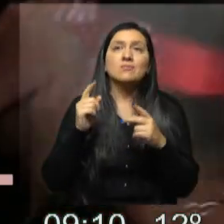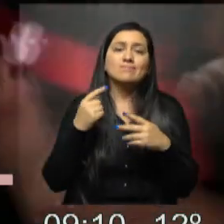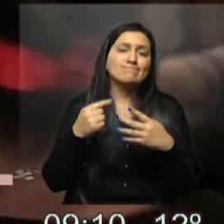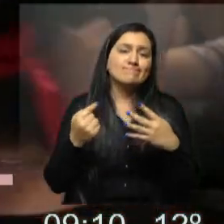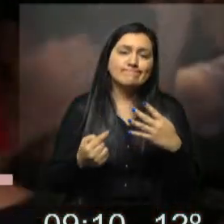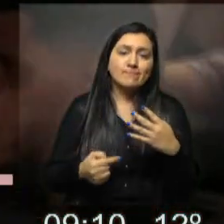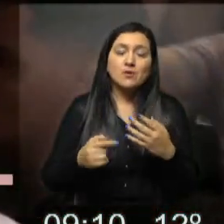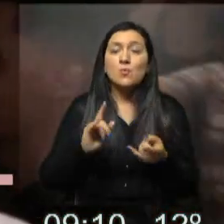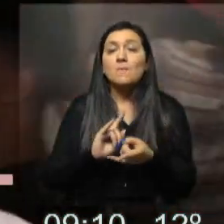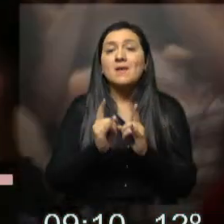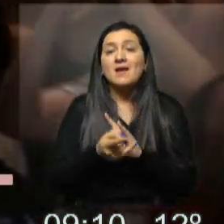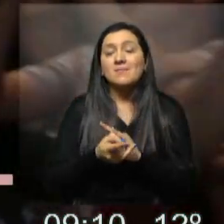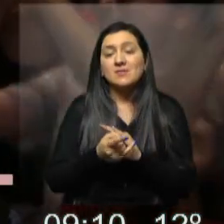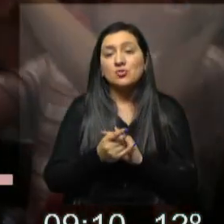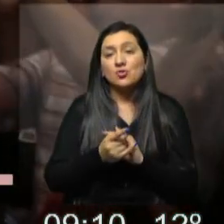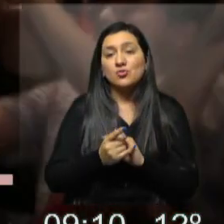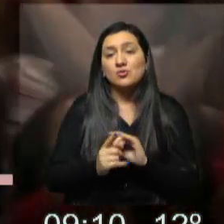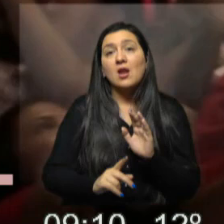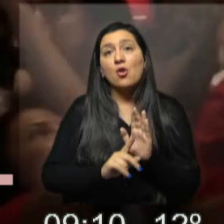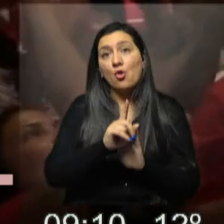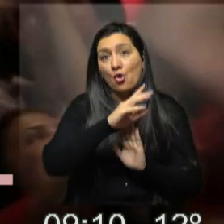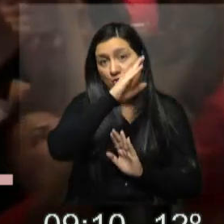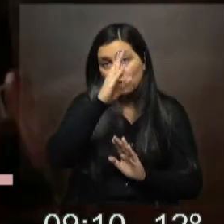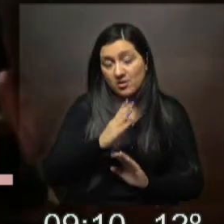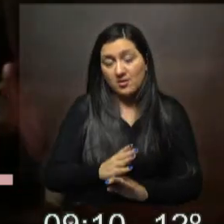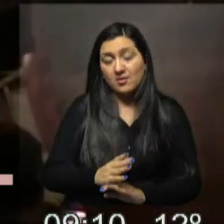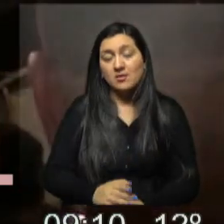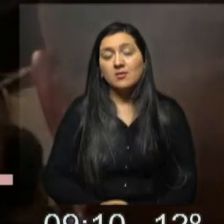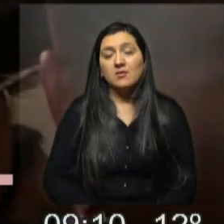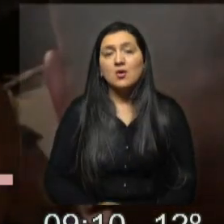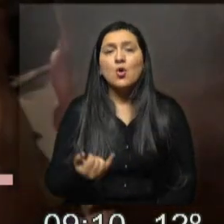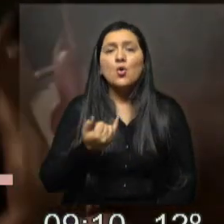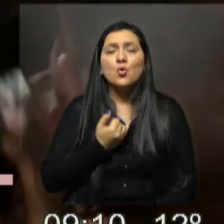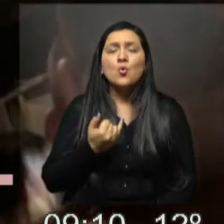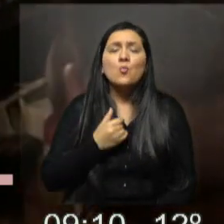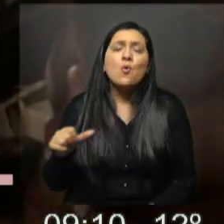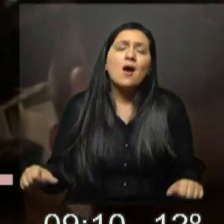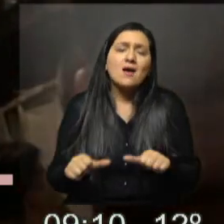digamos, norteño tan apretado, ¿cómo aplica